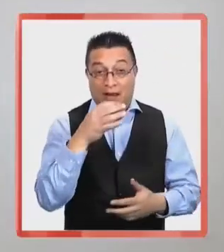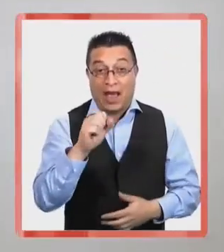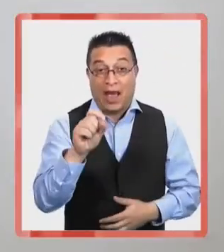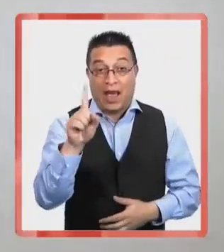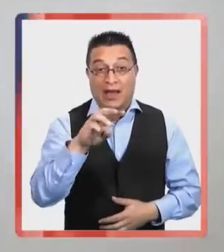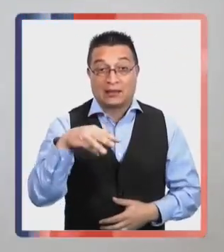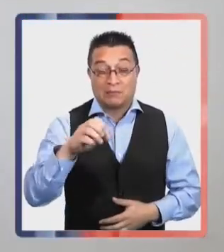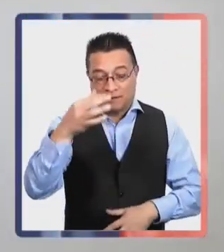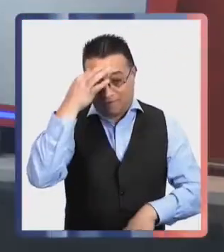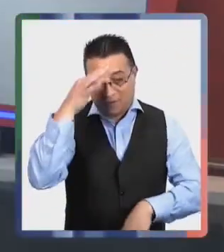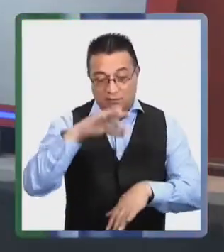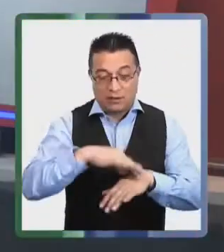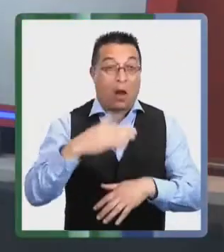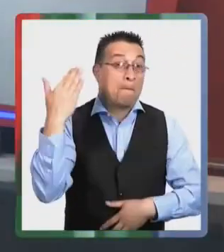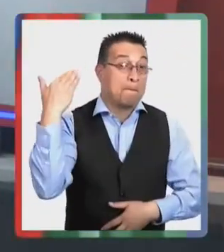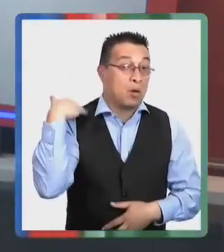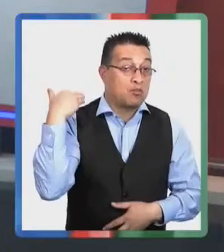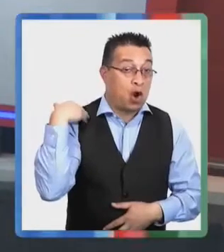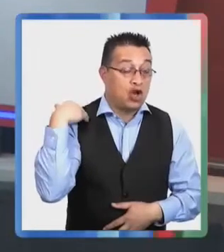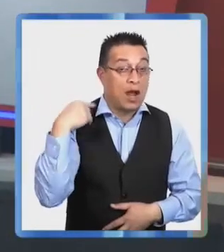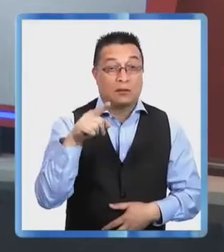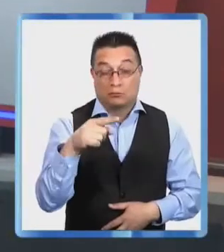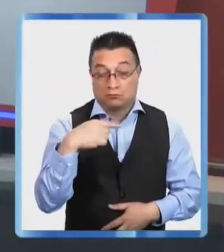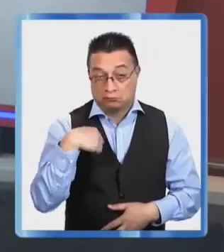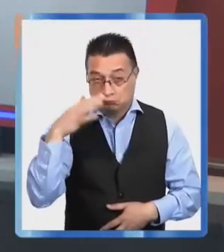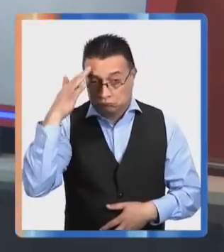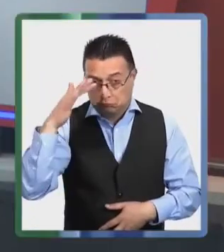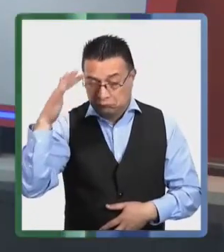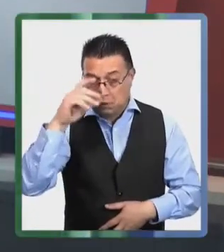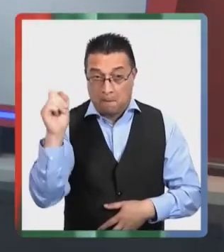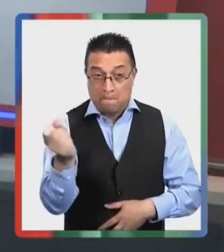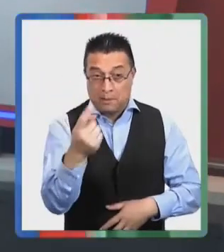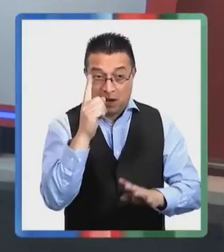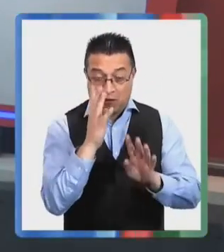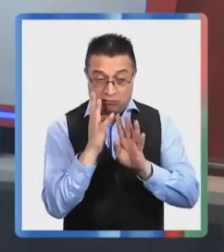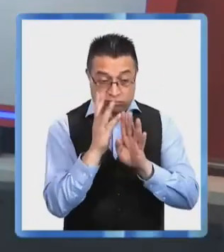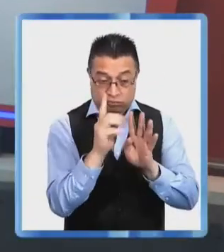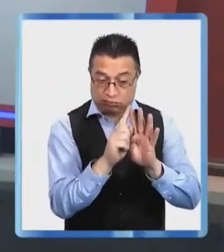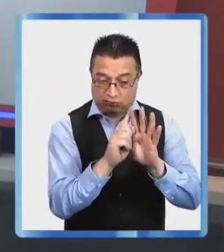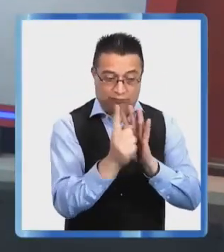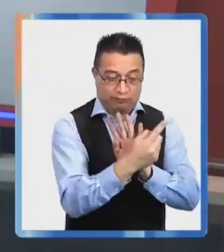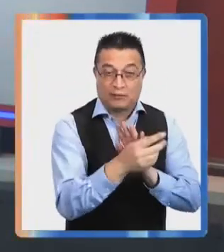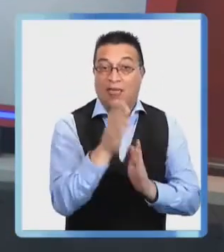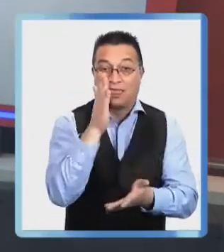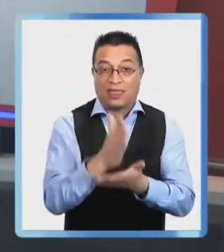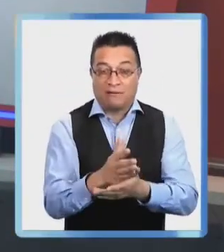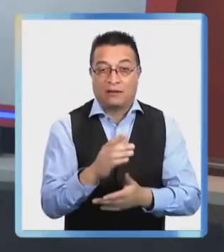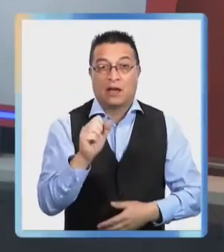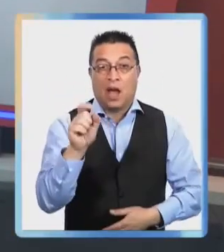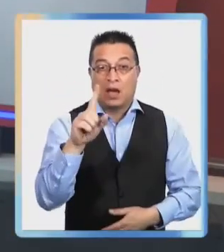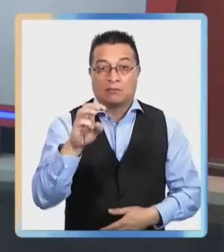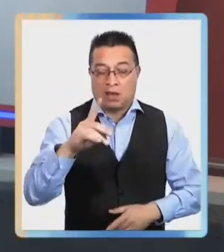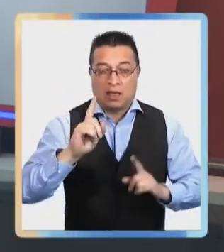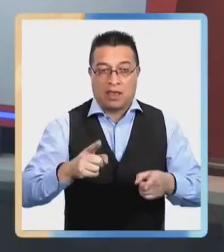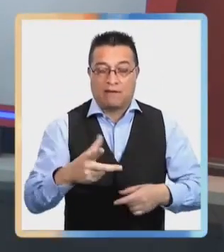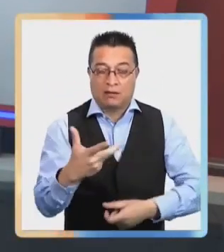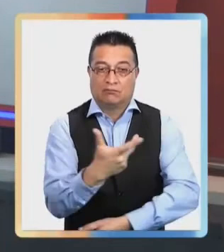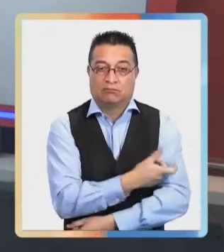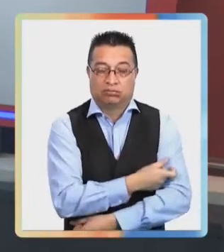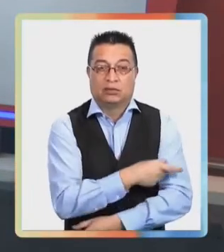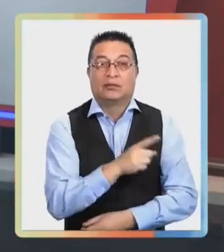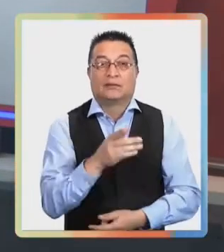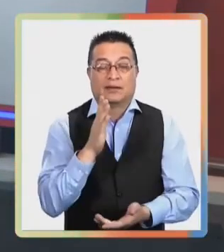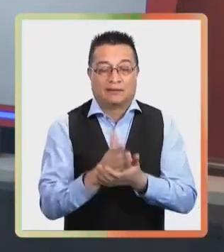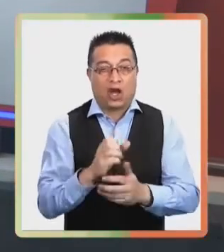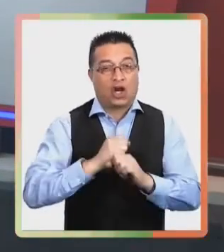sean más frecuentes. Decíamos que el asma es una enfermedad que afecta a los pulmones. Me imagino entonces que los primeros de la fila a la hora de ir a vacunarse